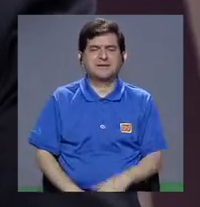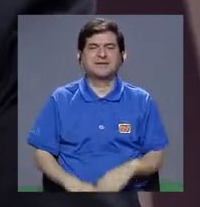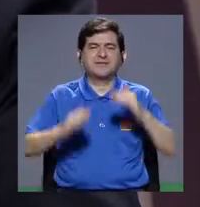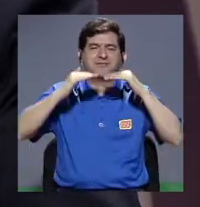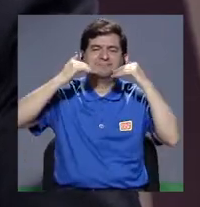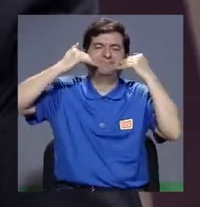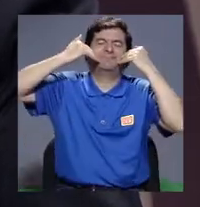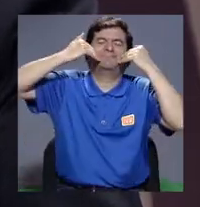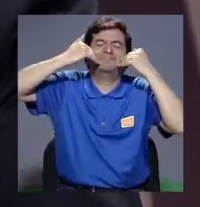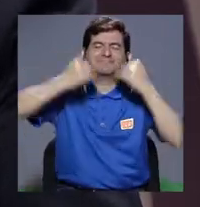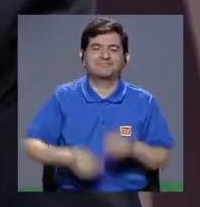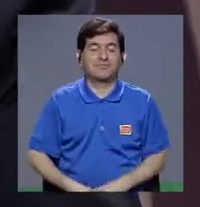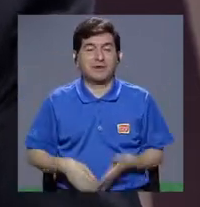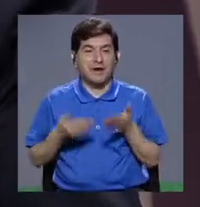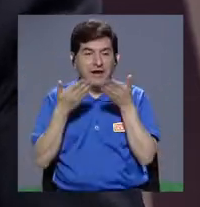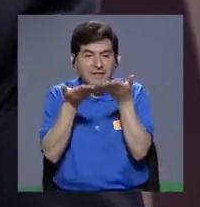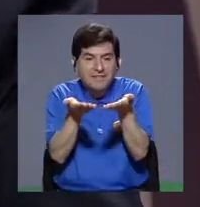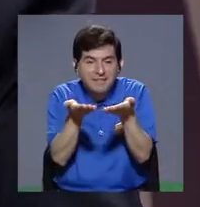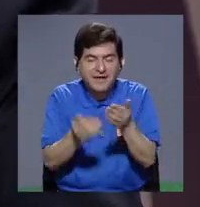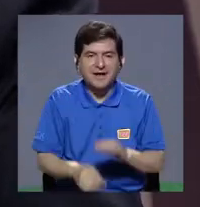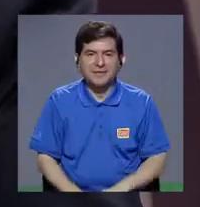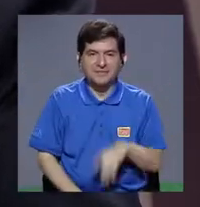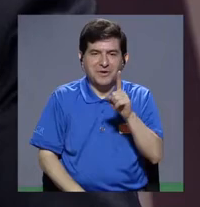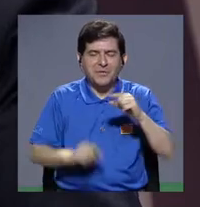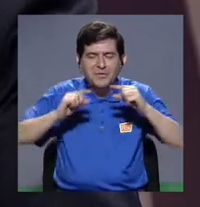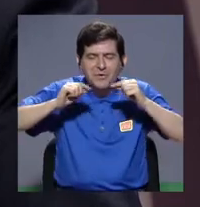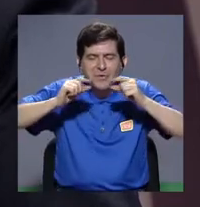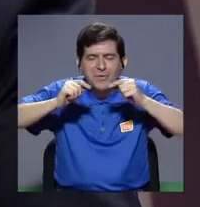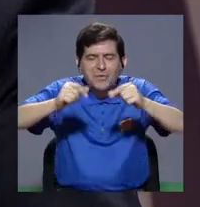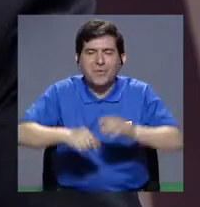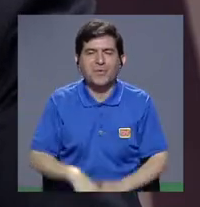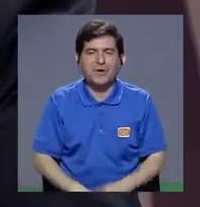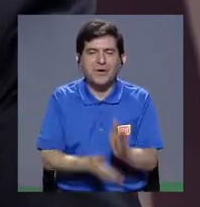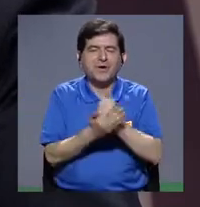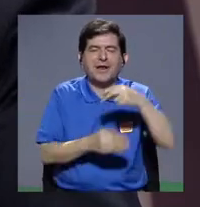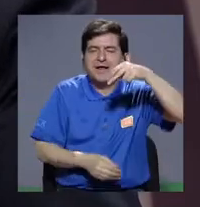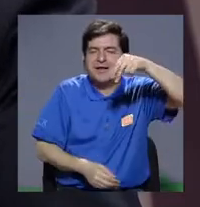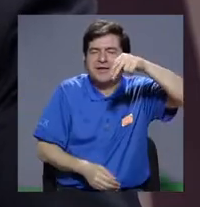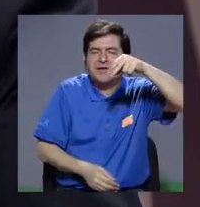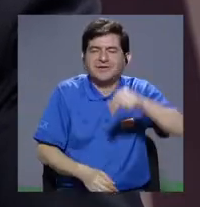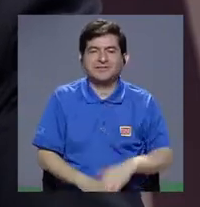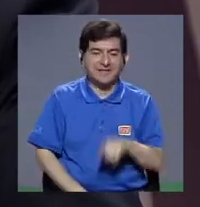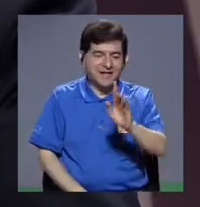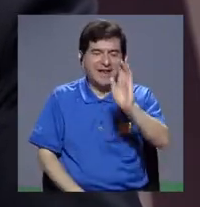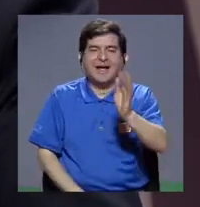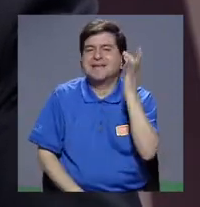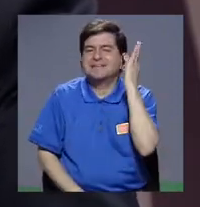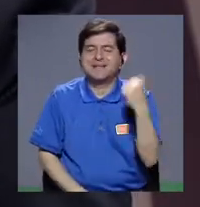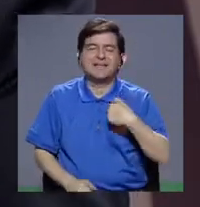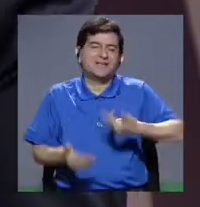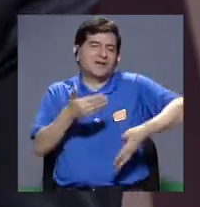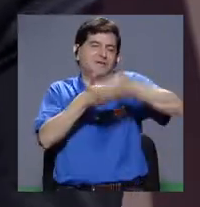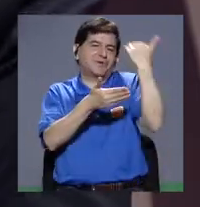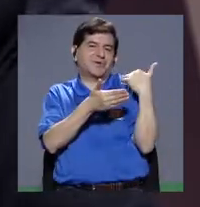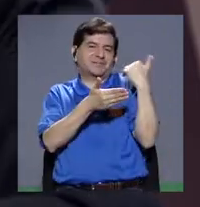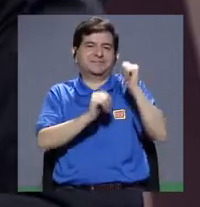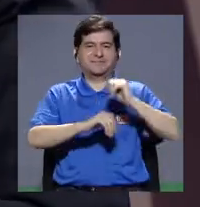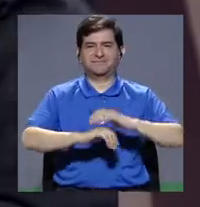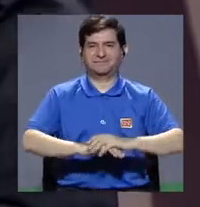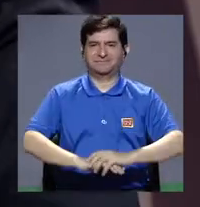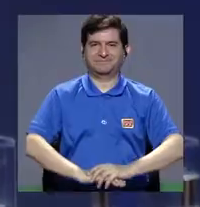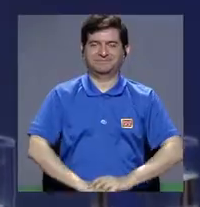una gran sonrisa para darme una bien enrollada con una pizca de sal a la niña que fui